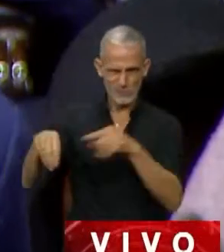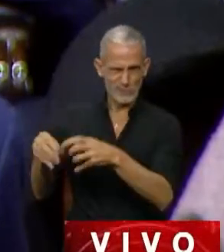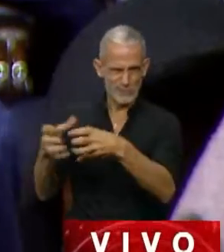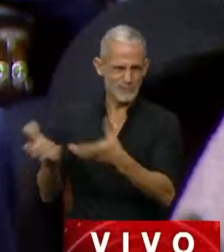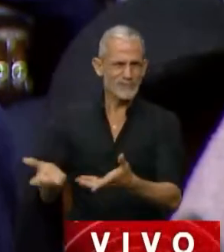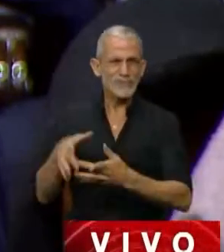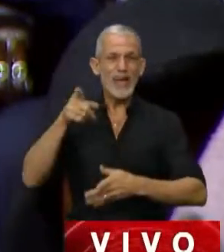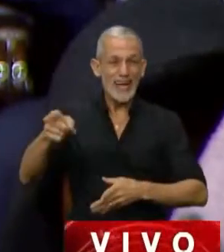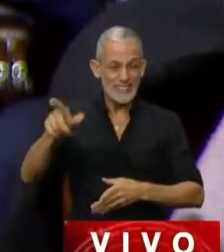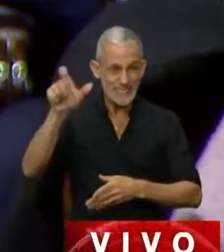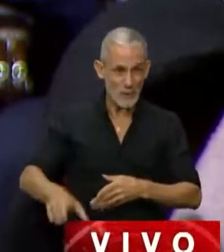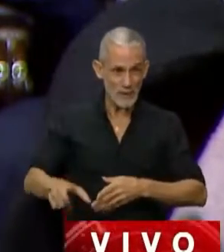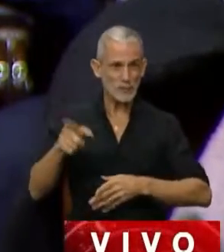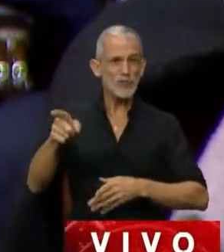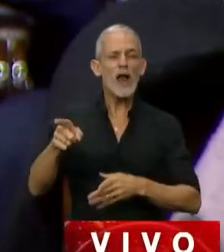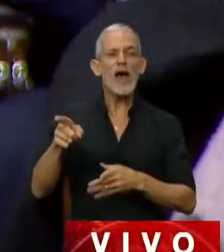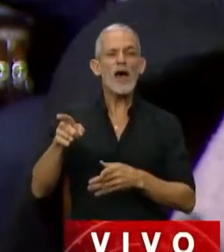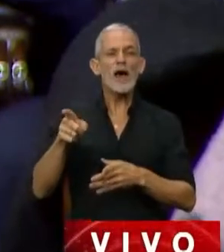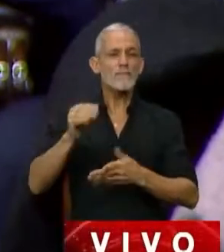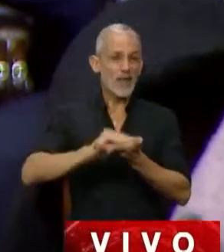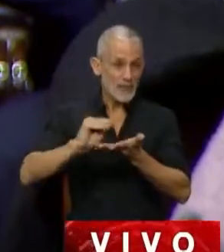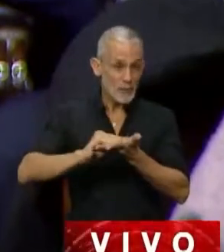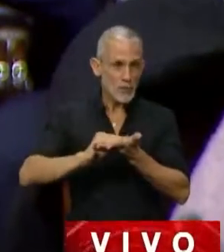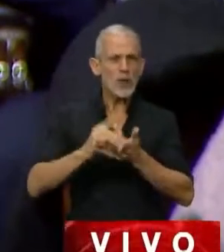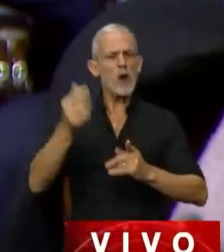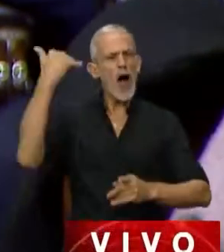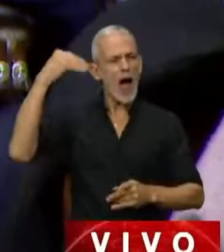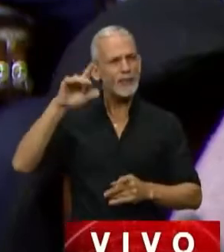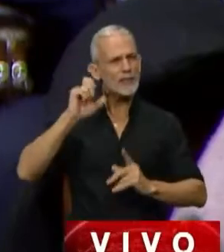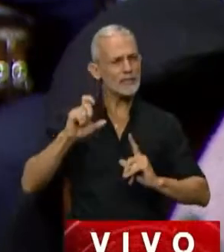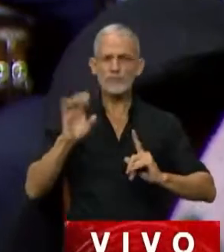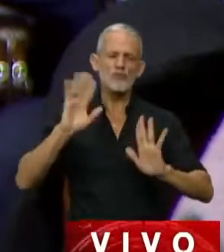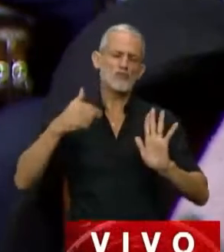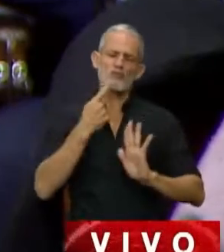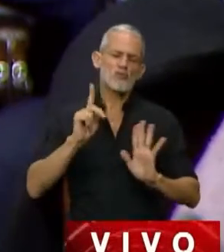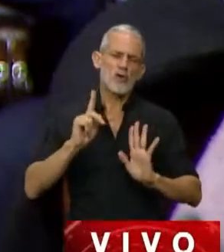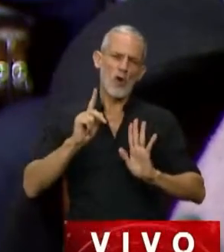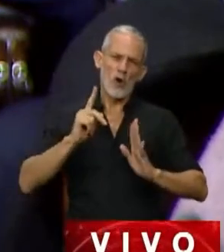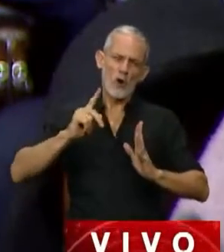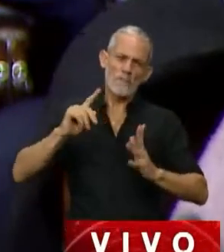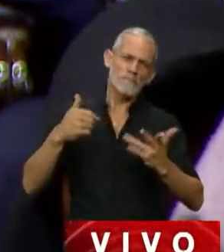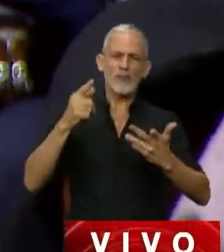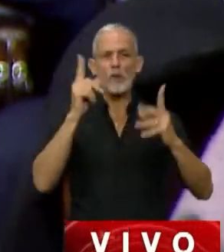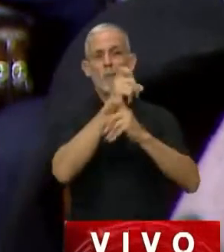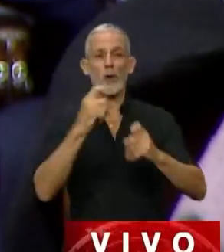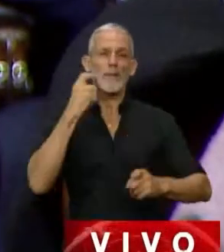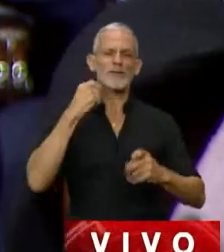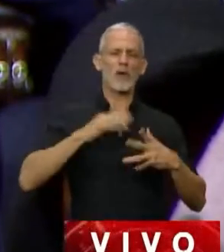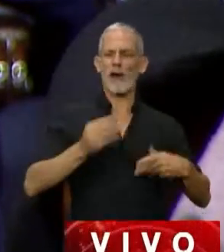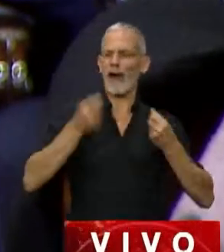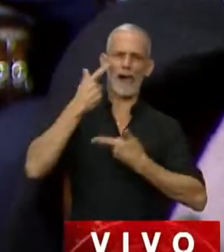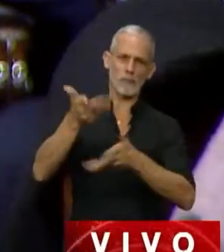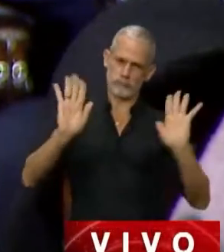Es el embajador y defendió. Y en esto quiero aclarar algo, no quiero traer las cosas o los problemas de San Luis,